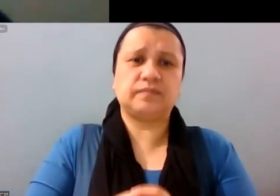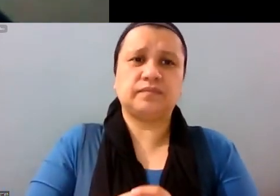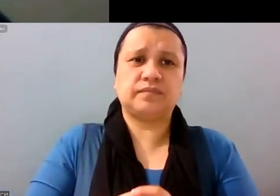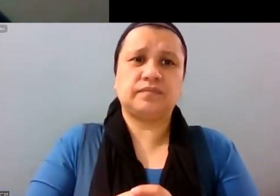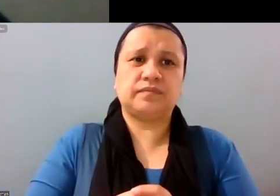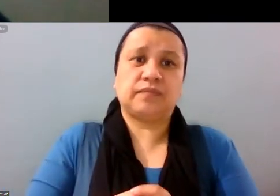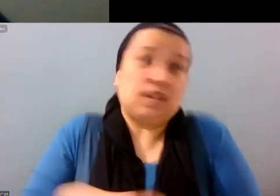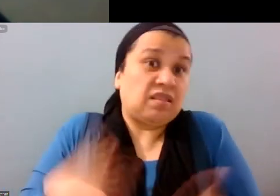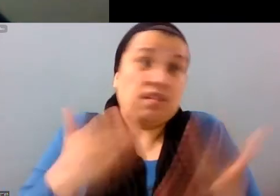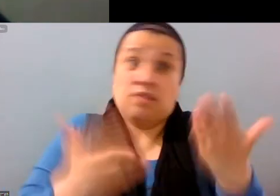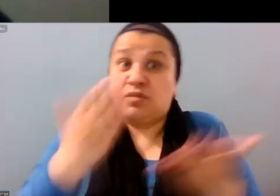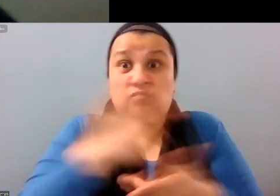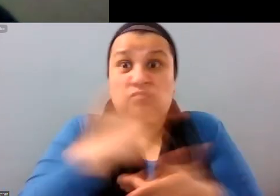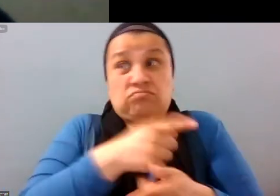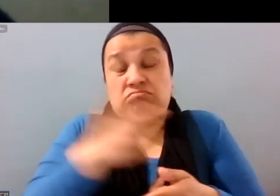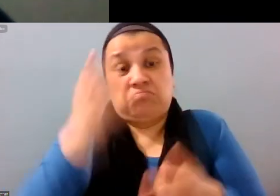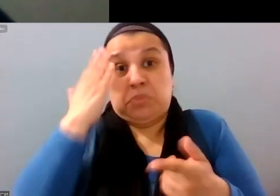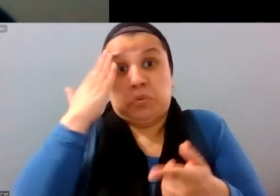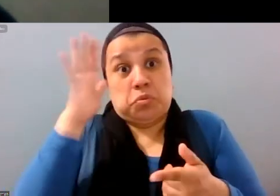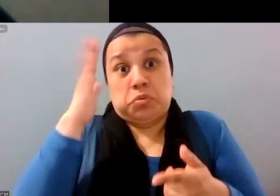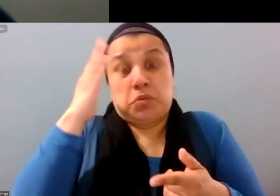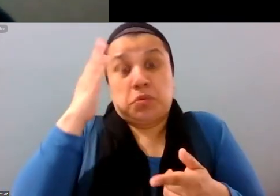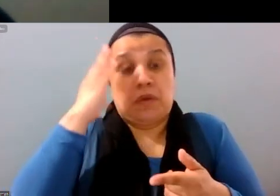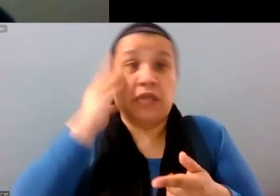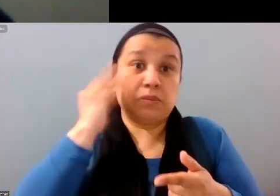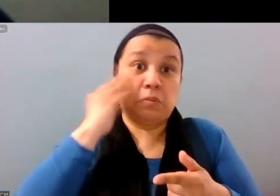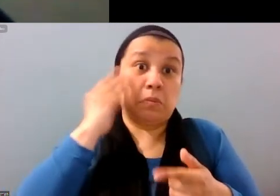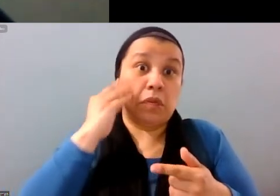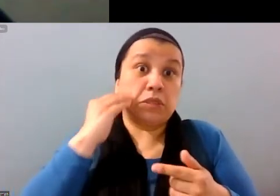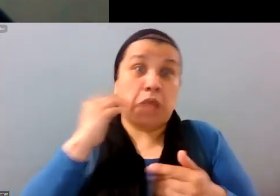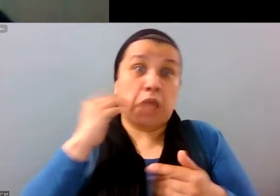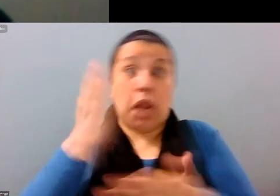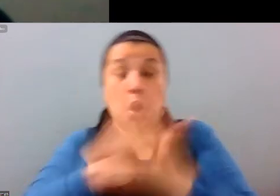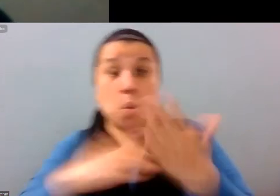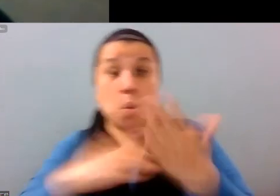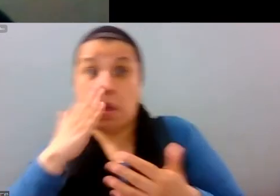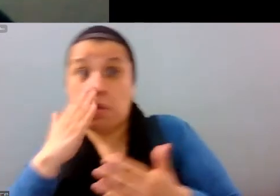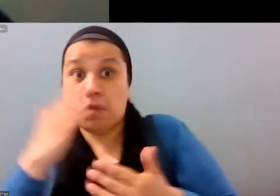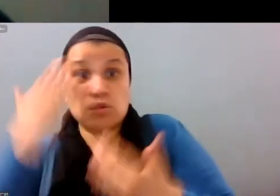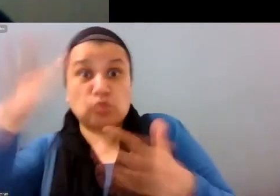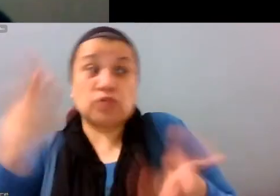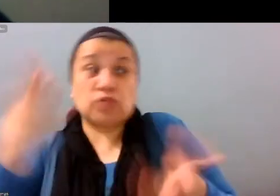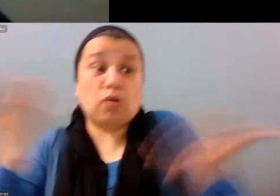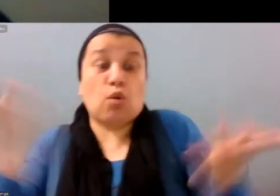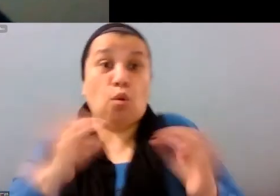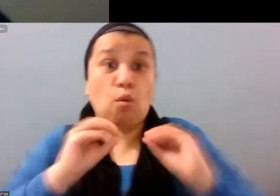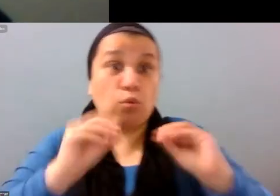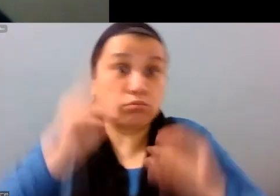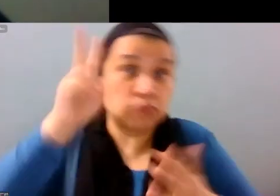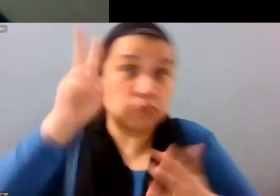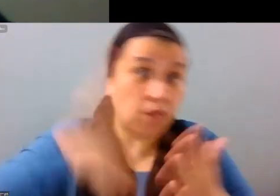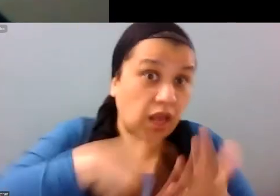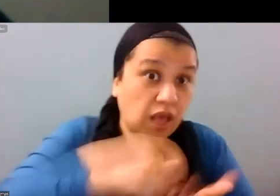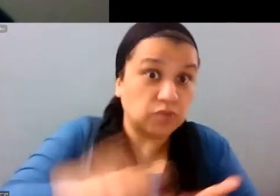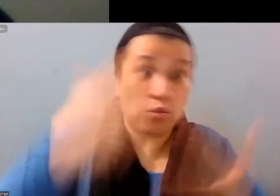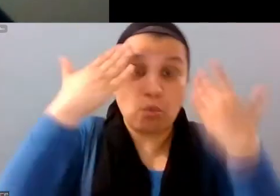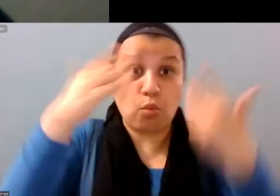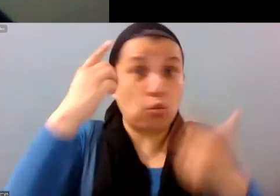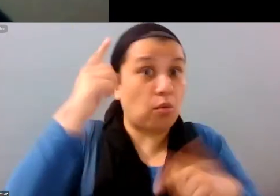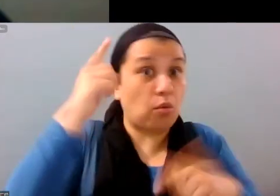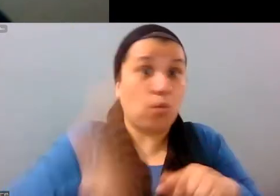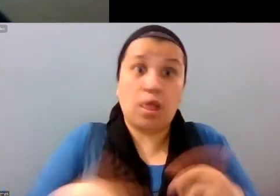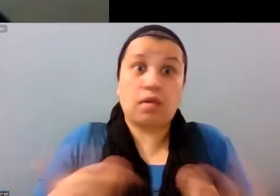de tener el conocimiento o la habilidad como lo comentaban también de lectura de escritura muchas cosas verdad entonces